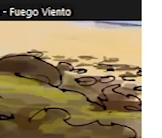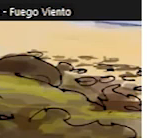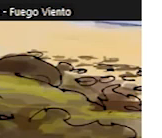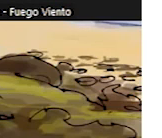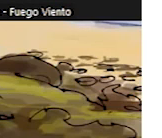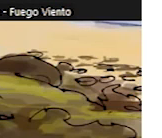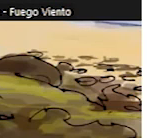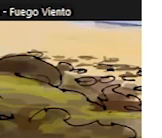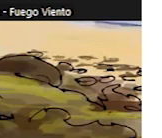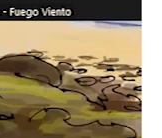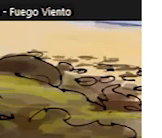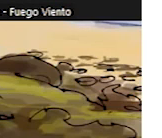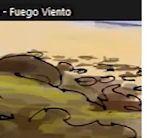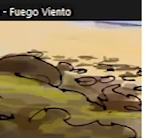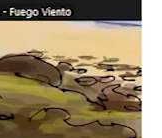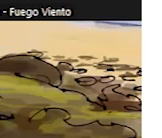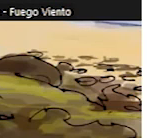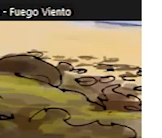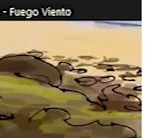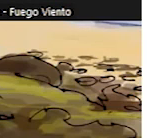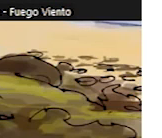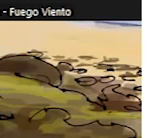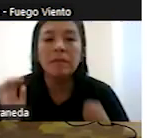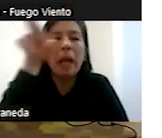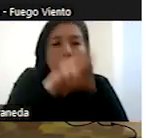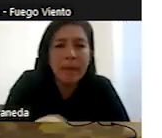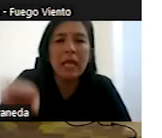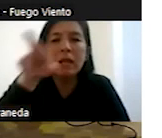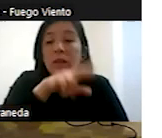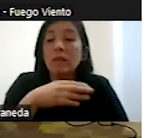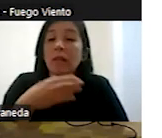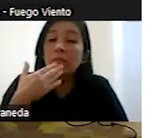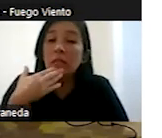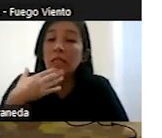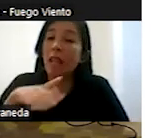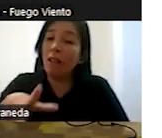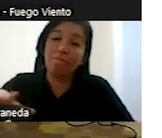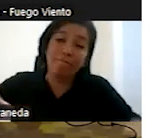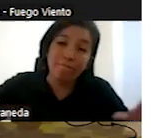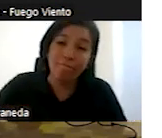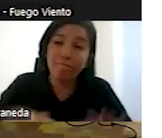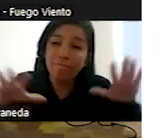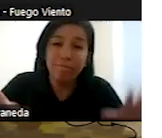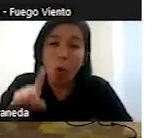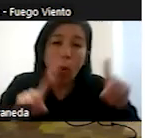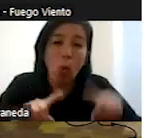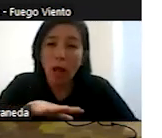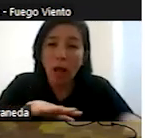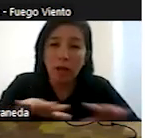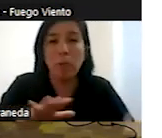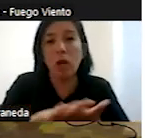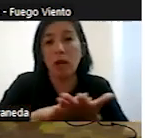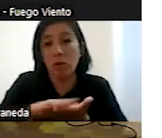movimientos repetitivos, movimientos constantes, el esfuerzo que requieren ciertas actividades, por ejemplo,